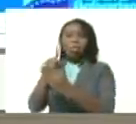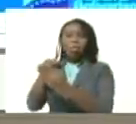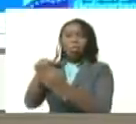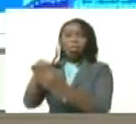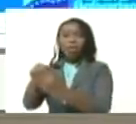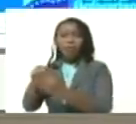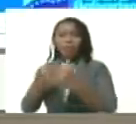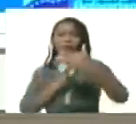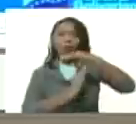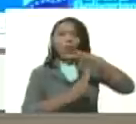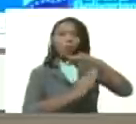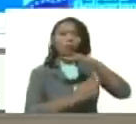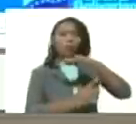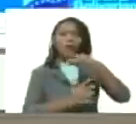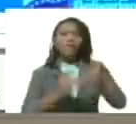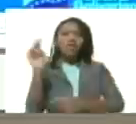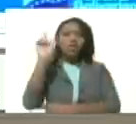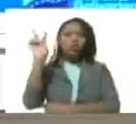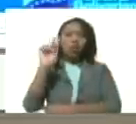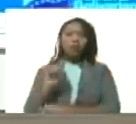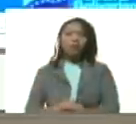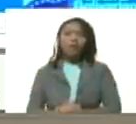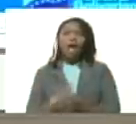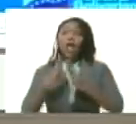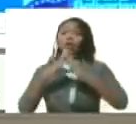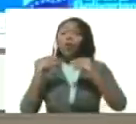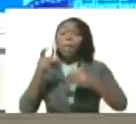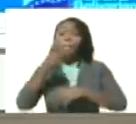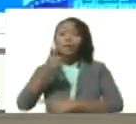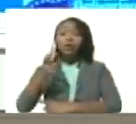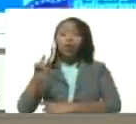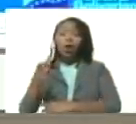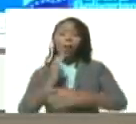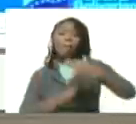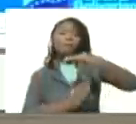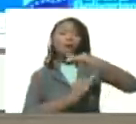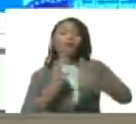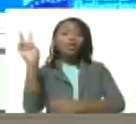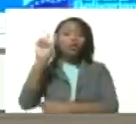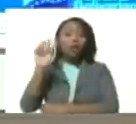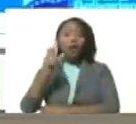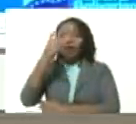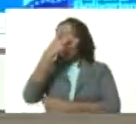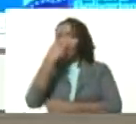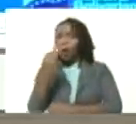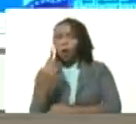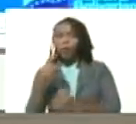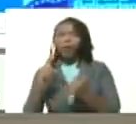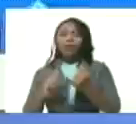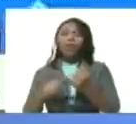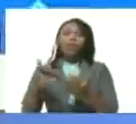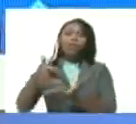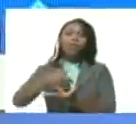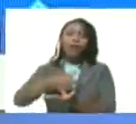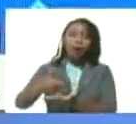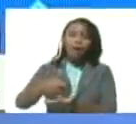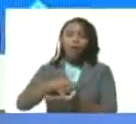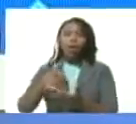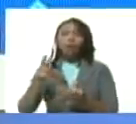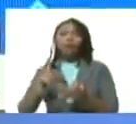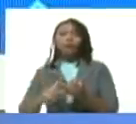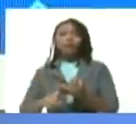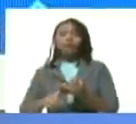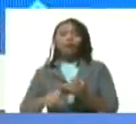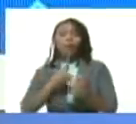venezolanos. Pero de todos los migrantes venezolanos, no. De los pobres, de los vulnerables. Por eso